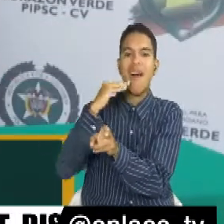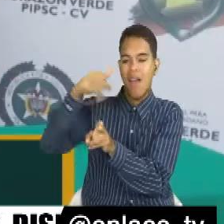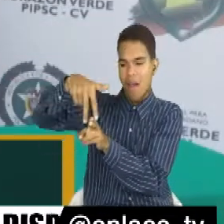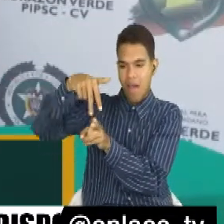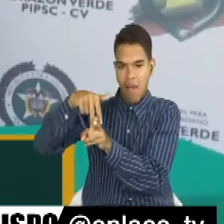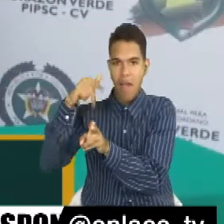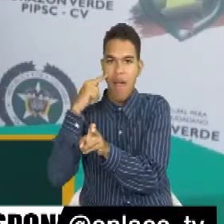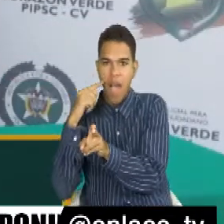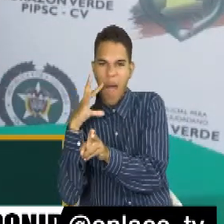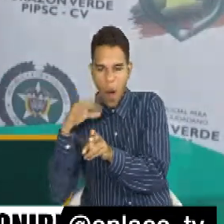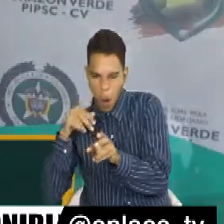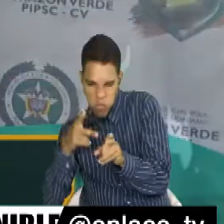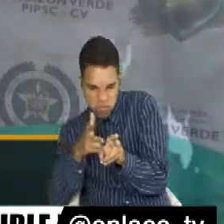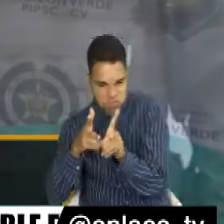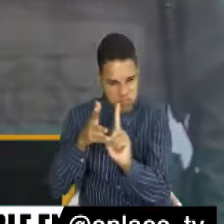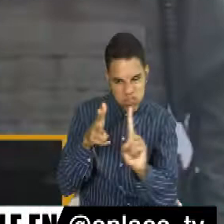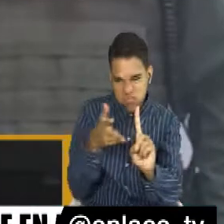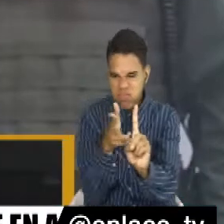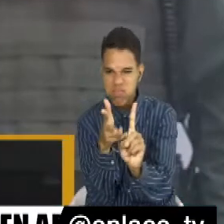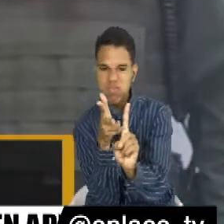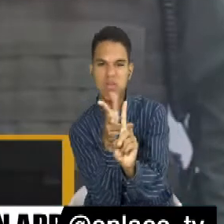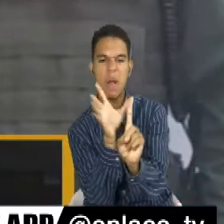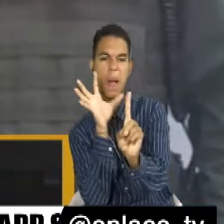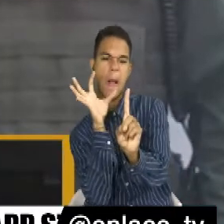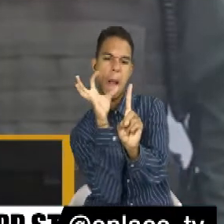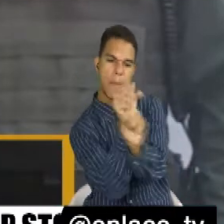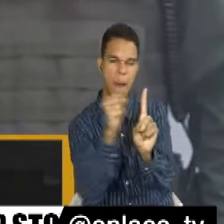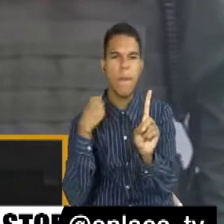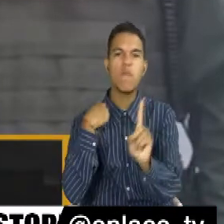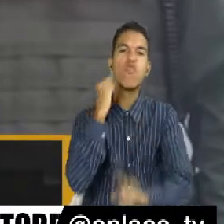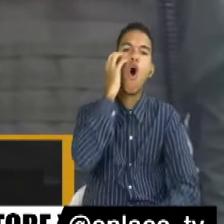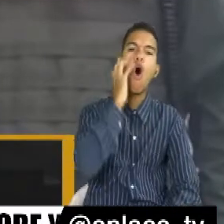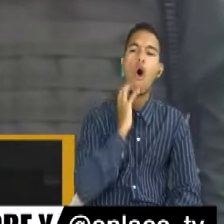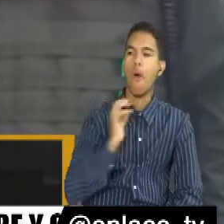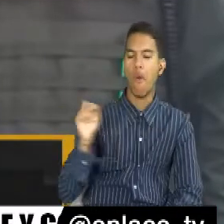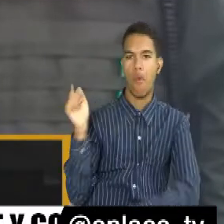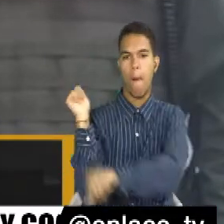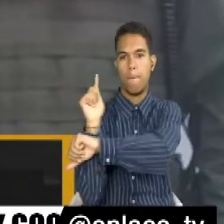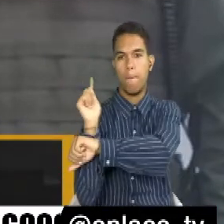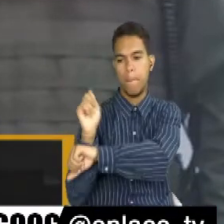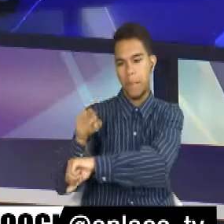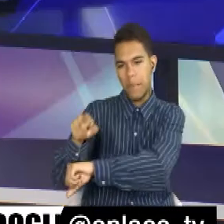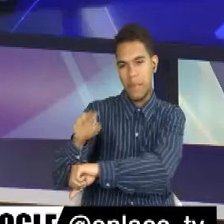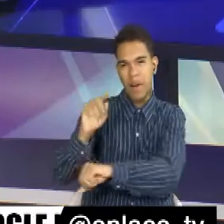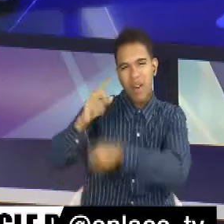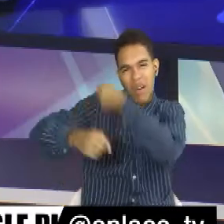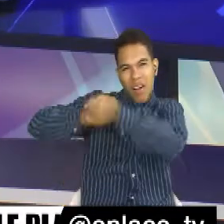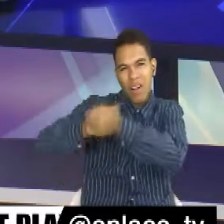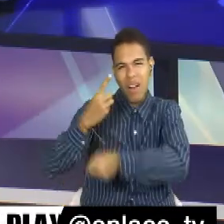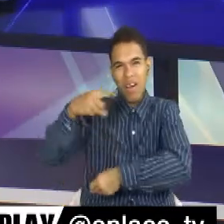captura. El menor aprehendido fue dejado a disposición de la Fiscalía de Menores.